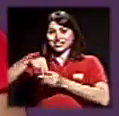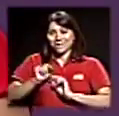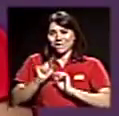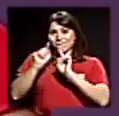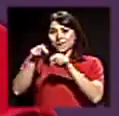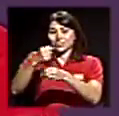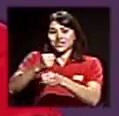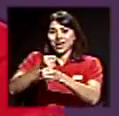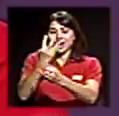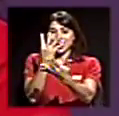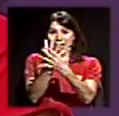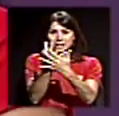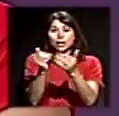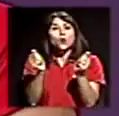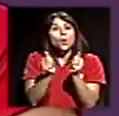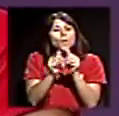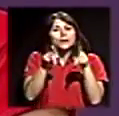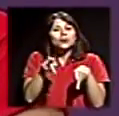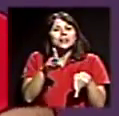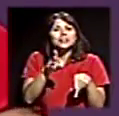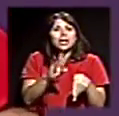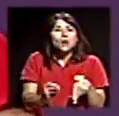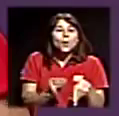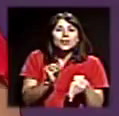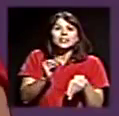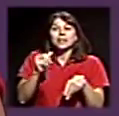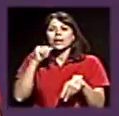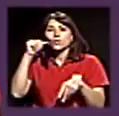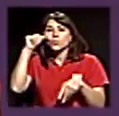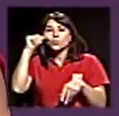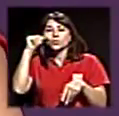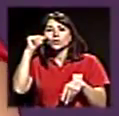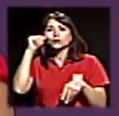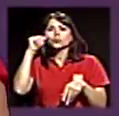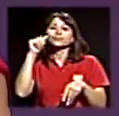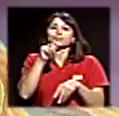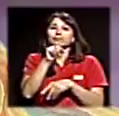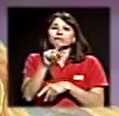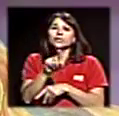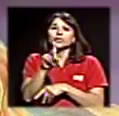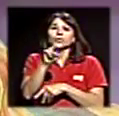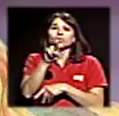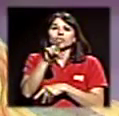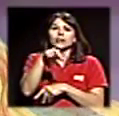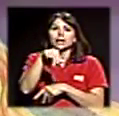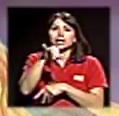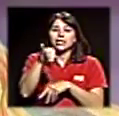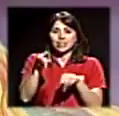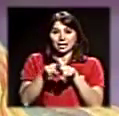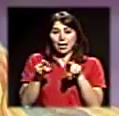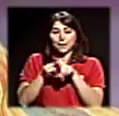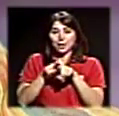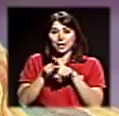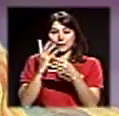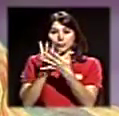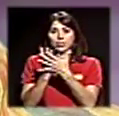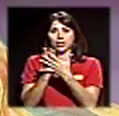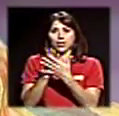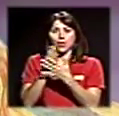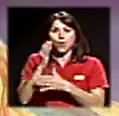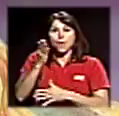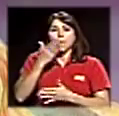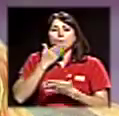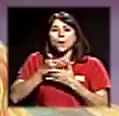con jóvenes, en Surquí también. Hemos estado trabajando y en el Buen Pastor, que ya es el proyecto macro, ¿verdad? Donde estamos trabajando ya